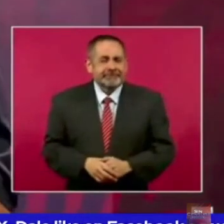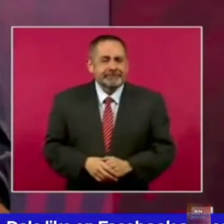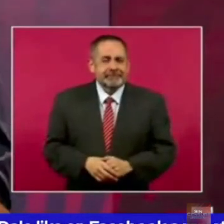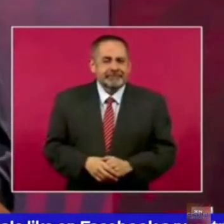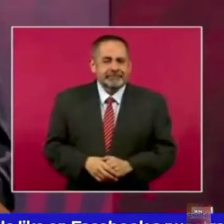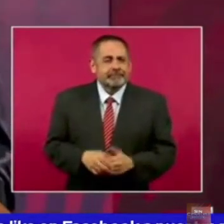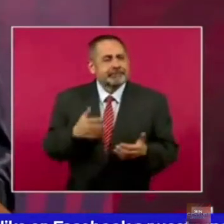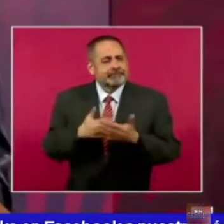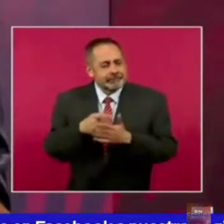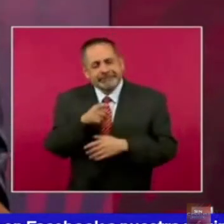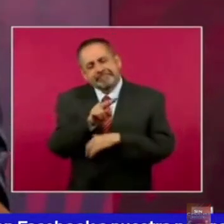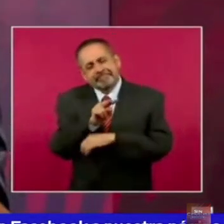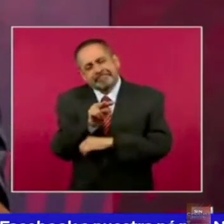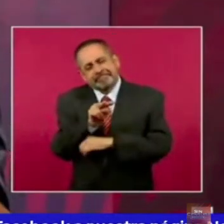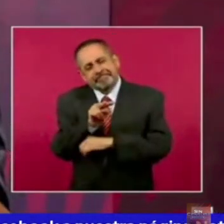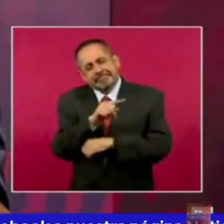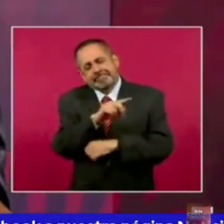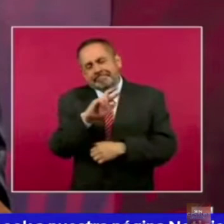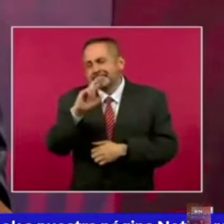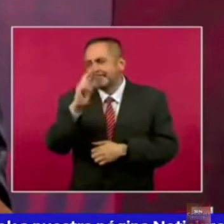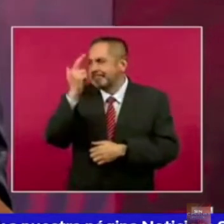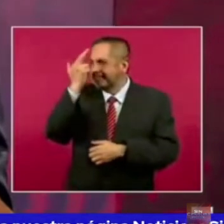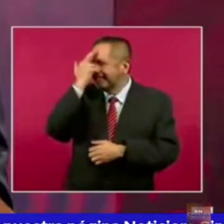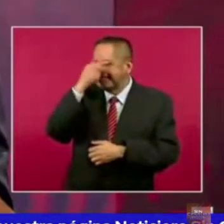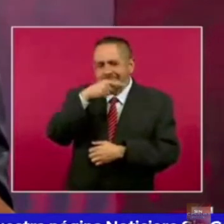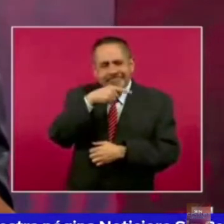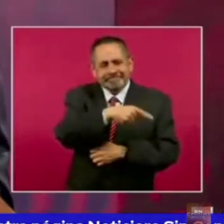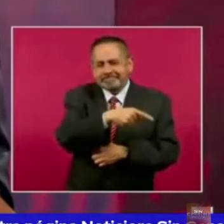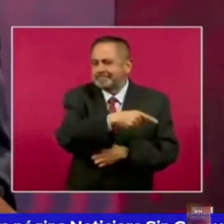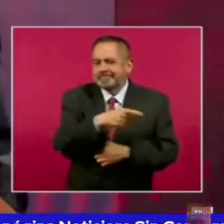Entonces, ahora me acordé de esto, ¿no?